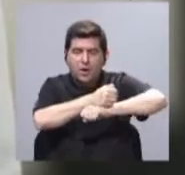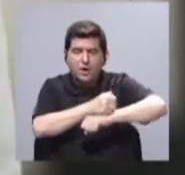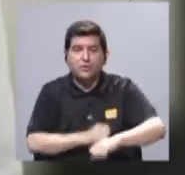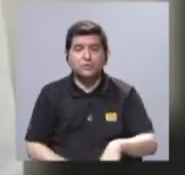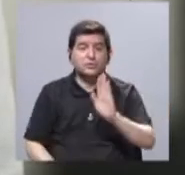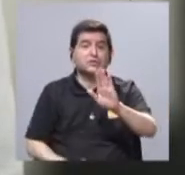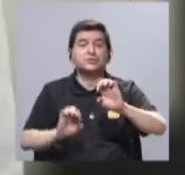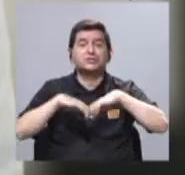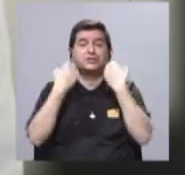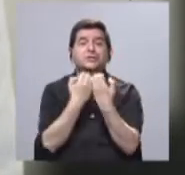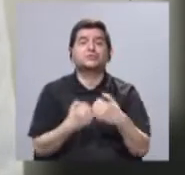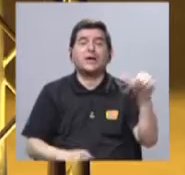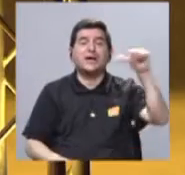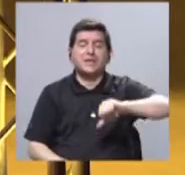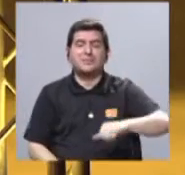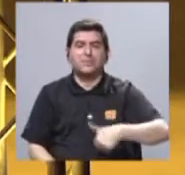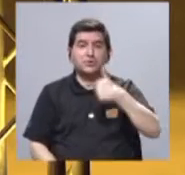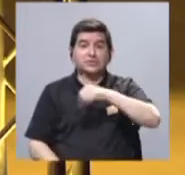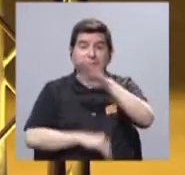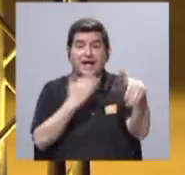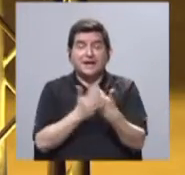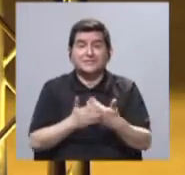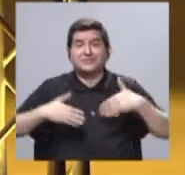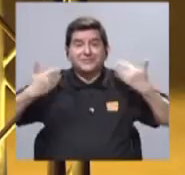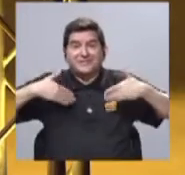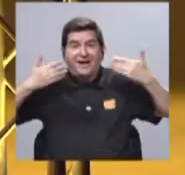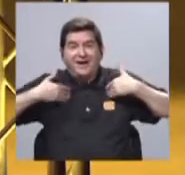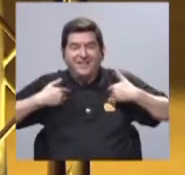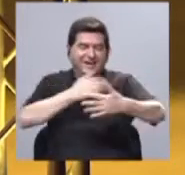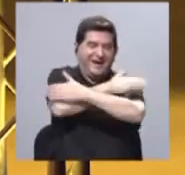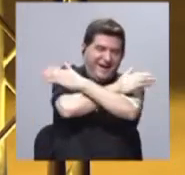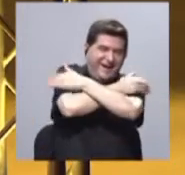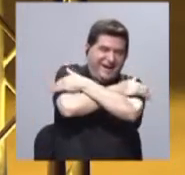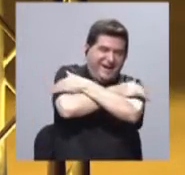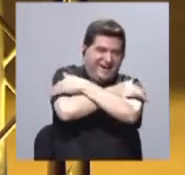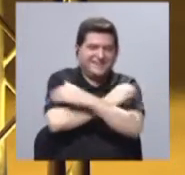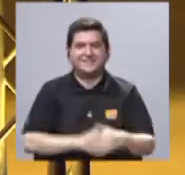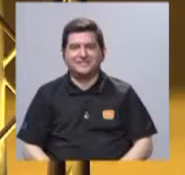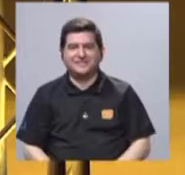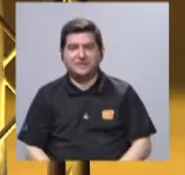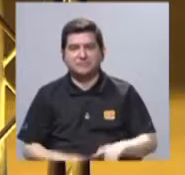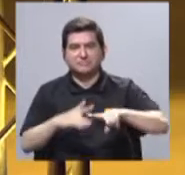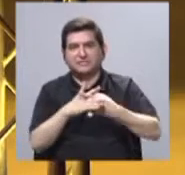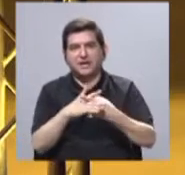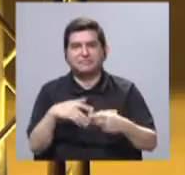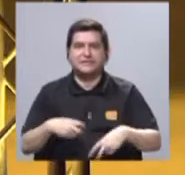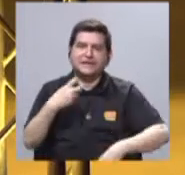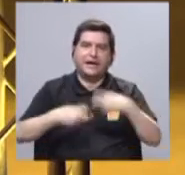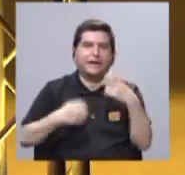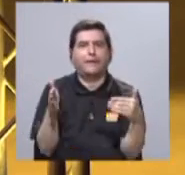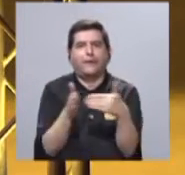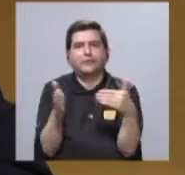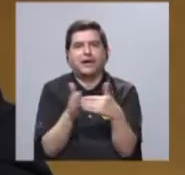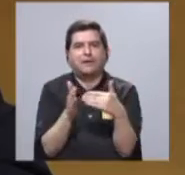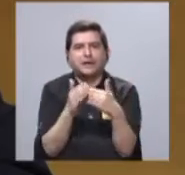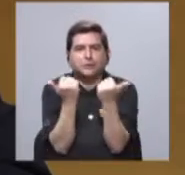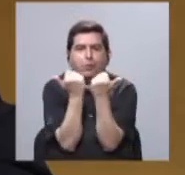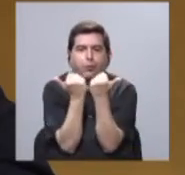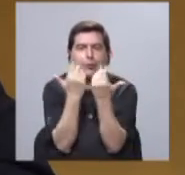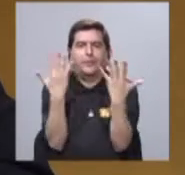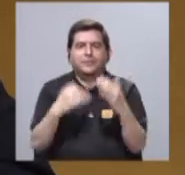se pierde tu equipo porque si ganas se ponen todos contentos empiezan a abrazarse se juntan todos y empezamos a tener un desastre otra vez